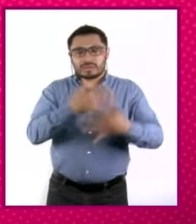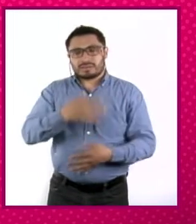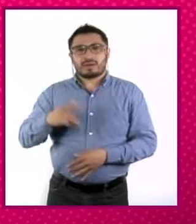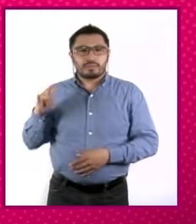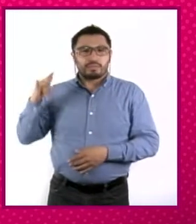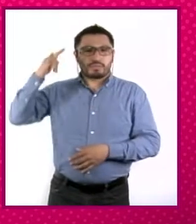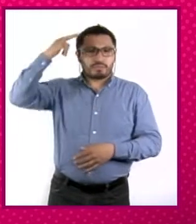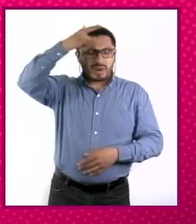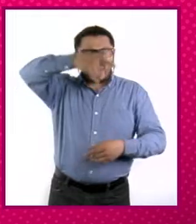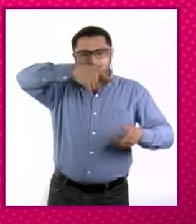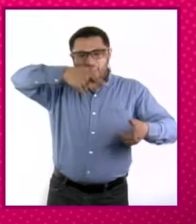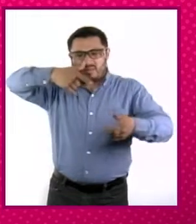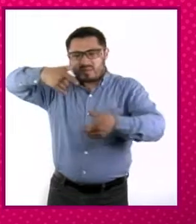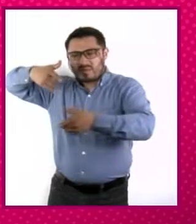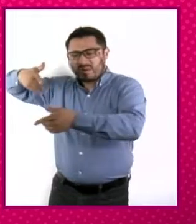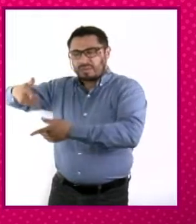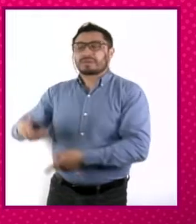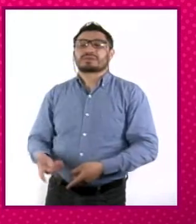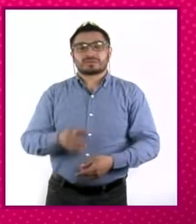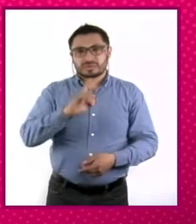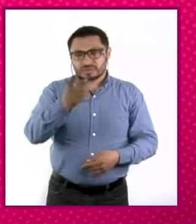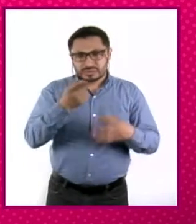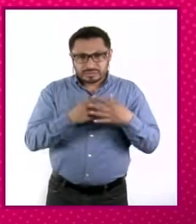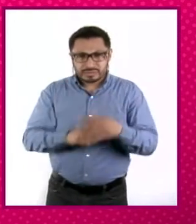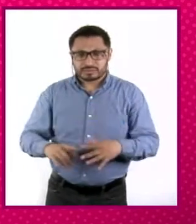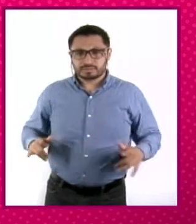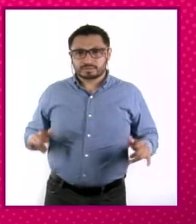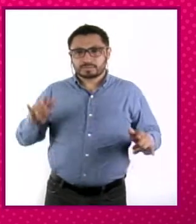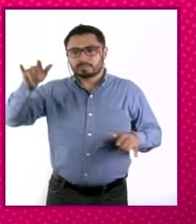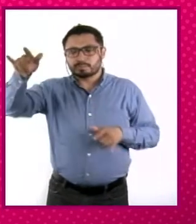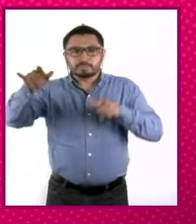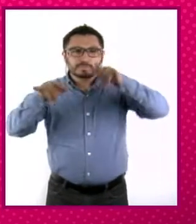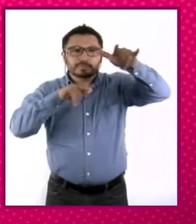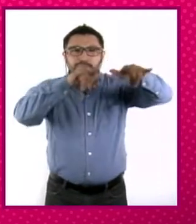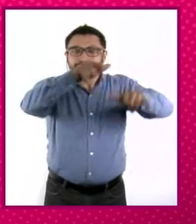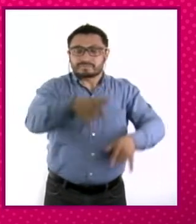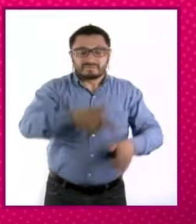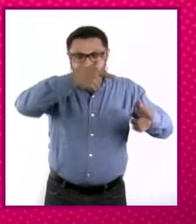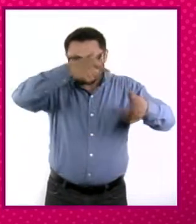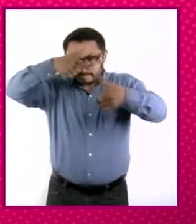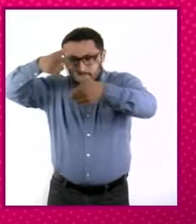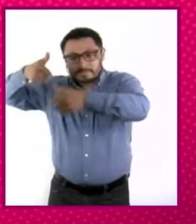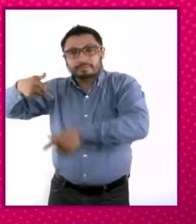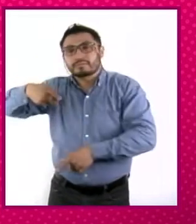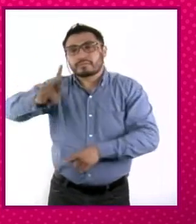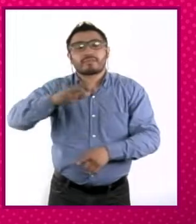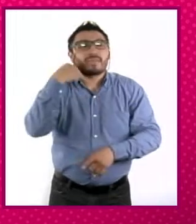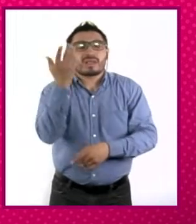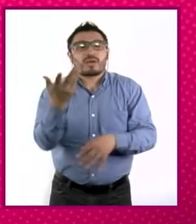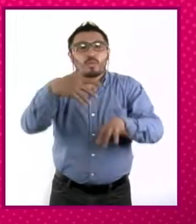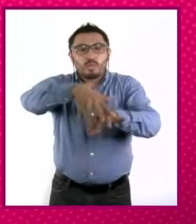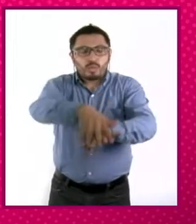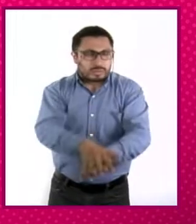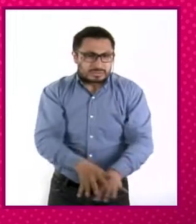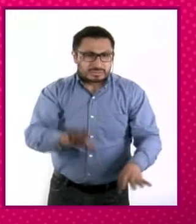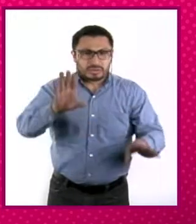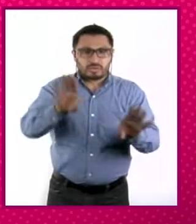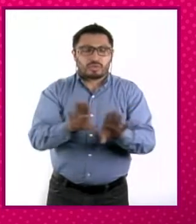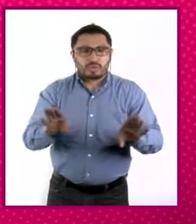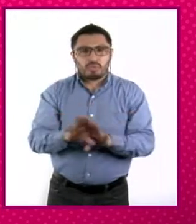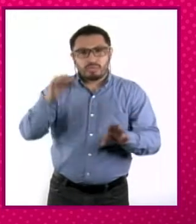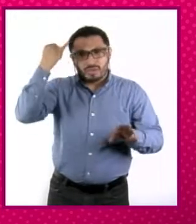primeras batallas en que se usa la aviación para bombardear. Pero ya más bien se trataba de integrarlos, que dejaran de ser indios